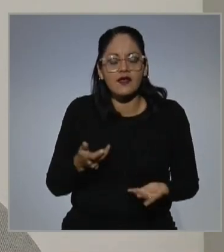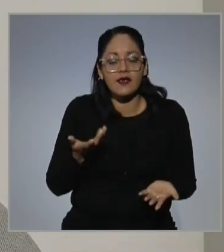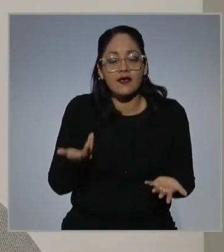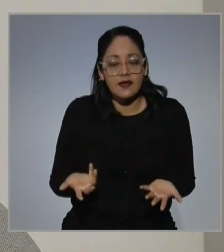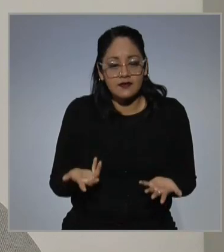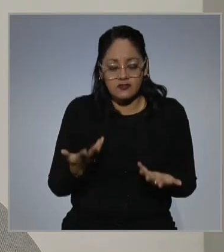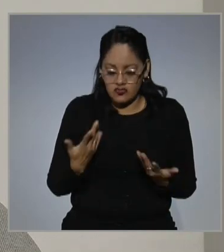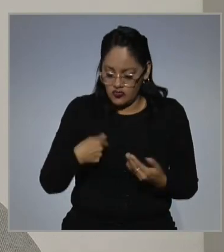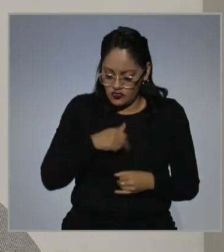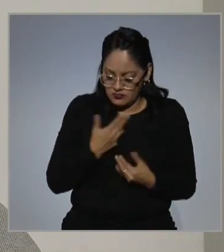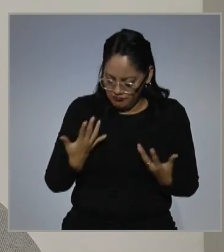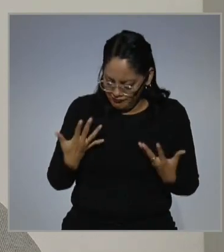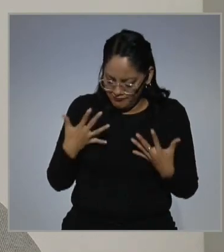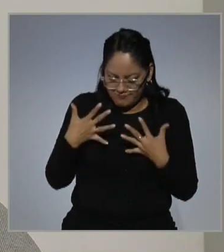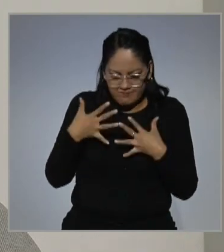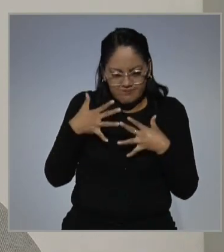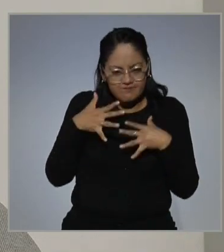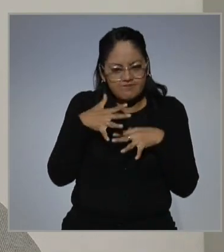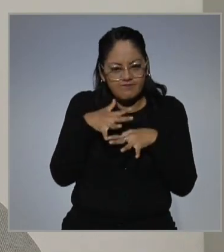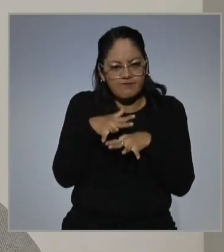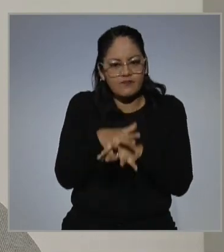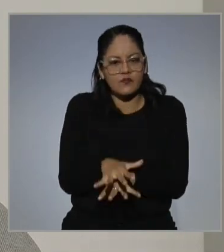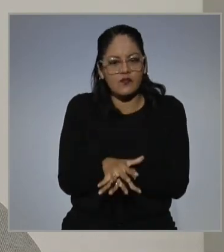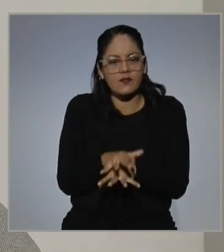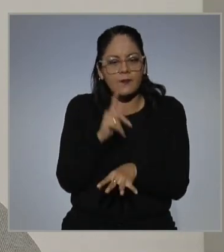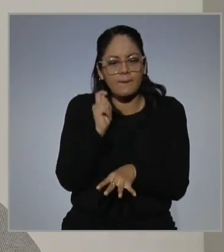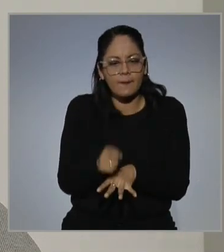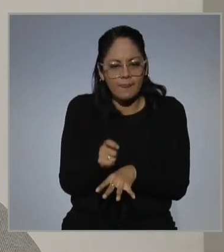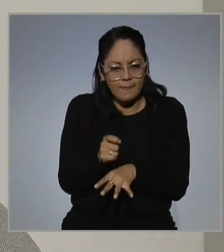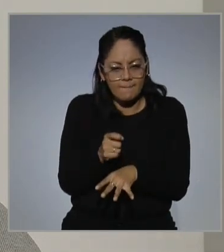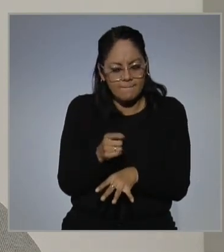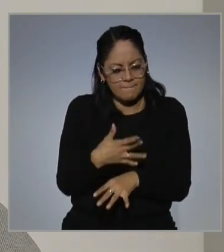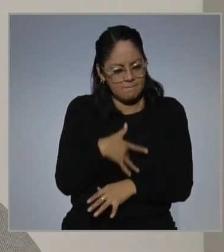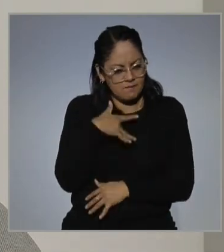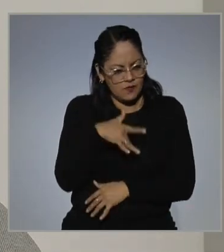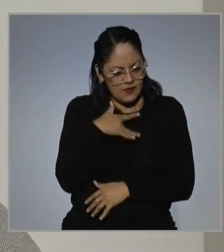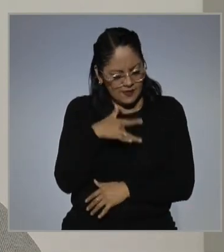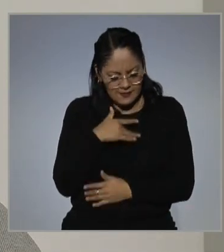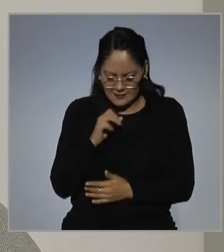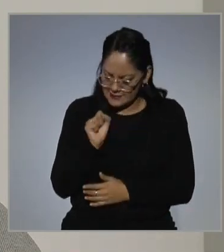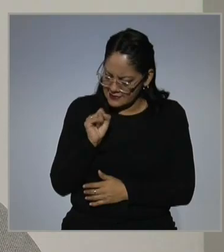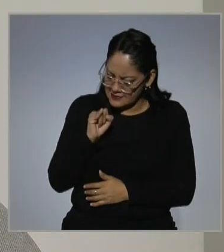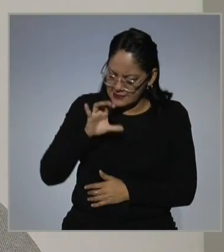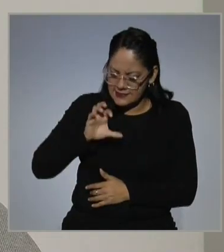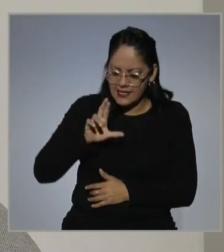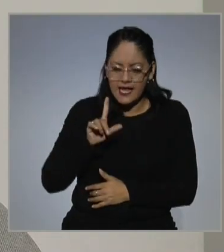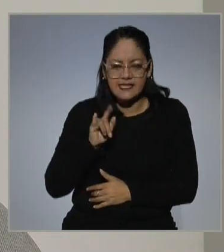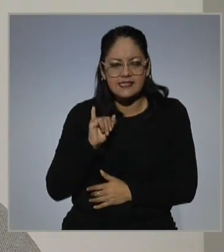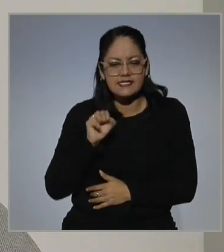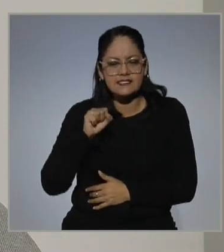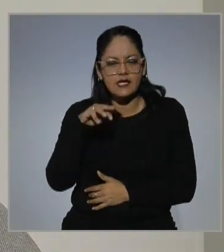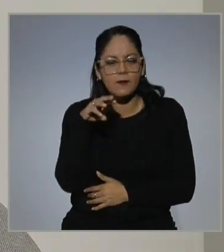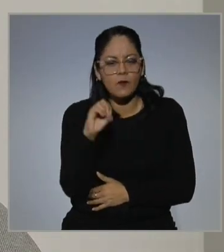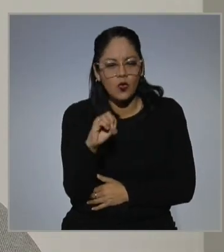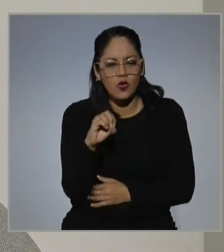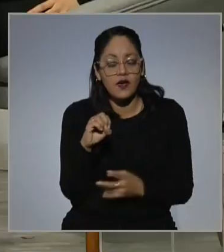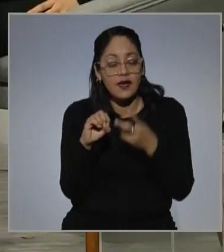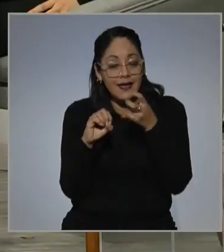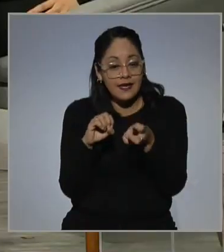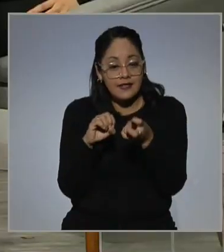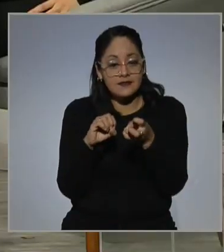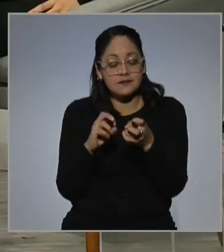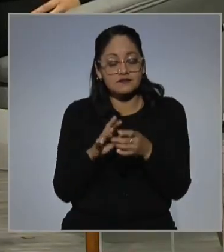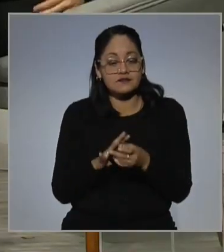que mezclamos, que hay una capacidad de sincretismo. Entonces, esta